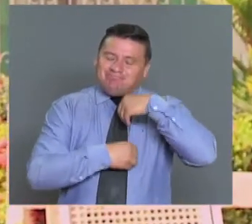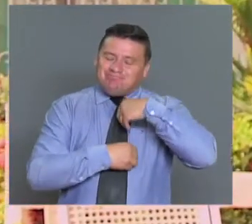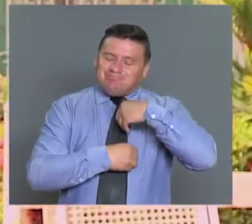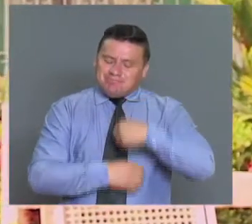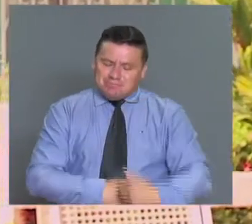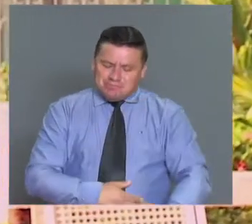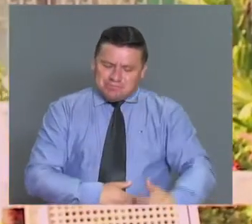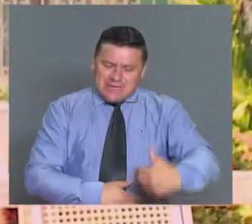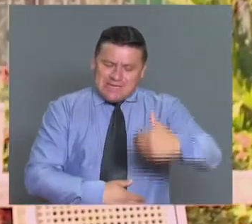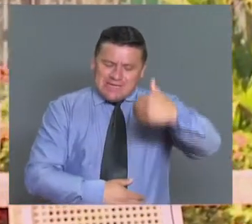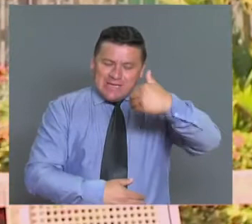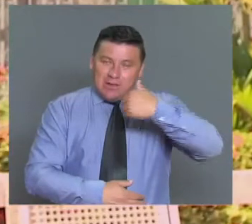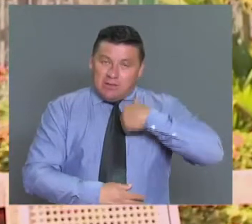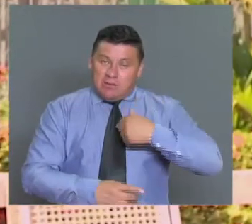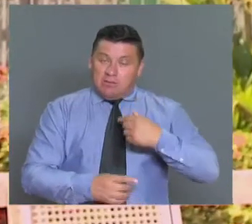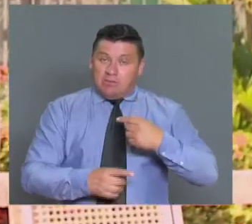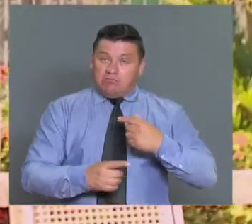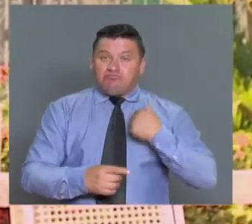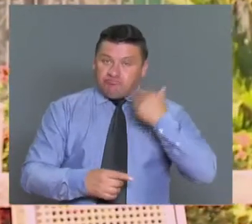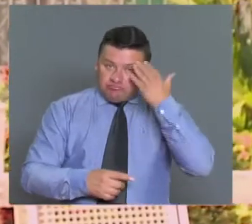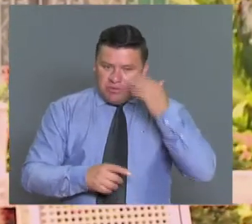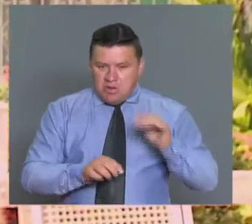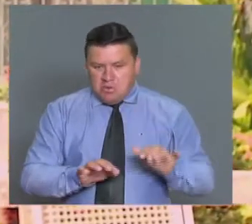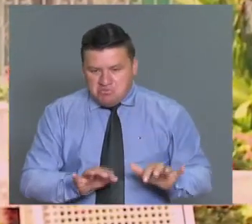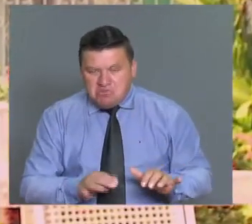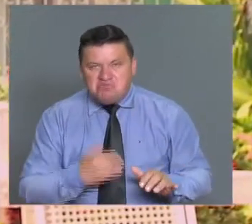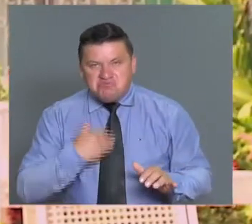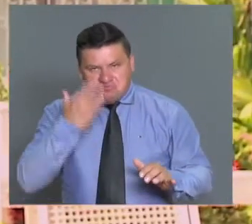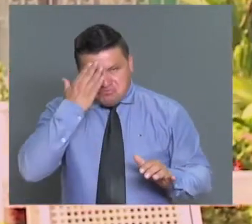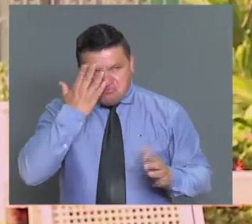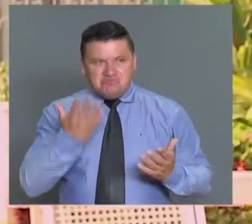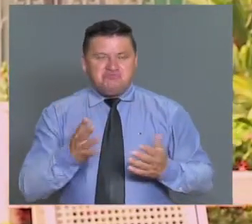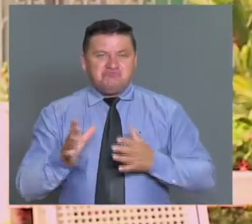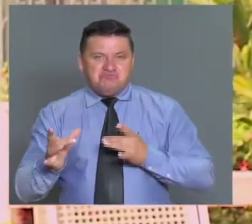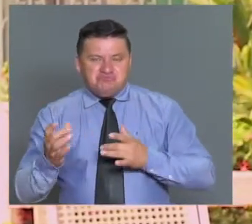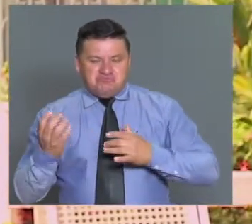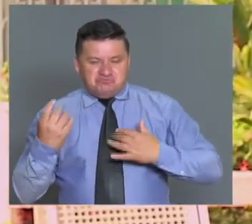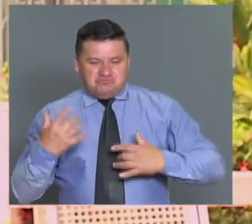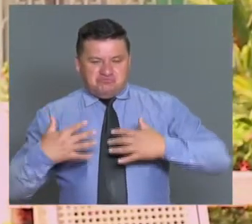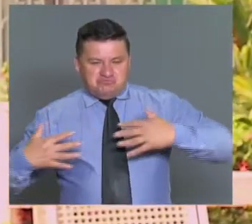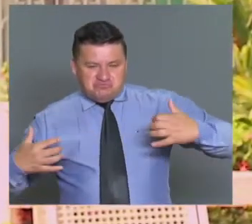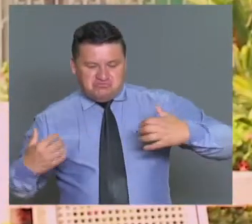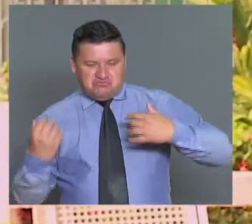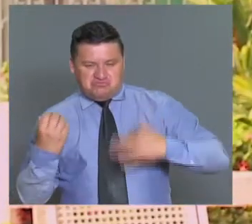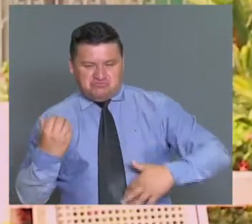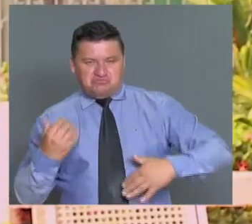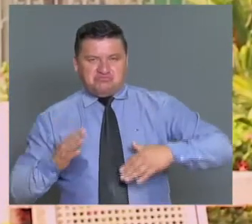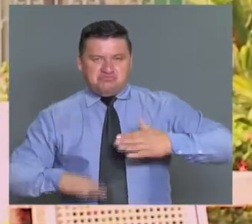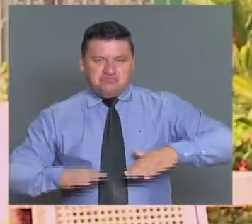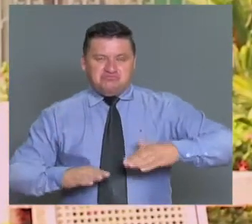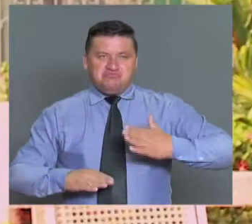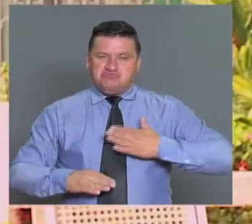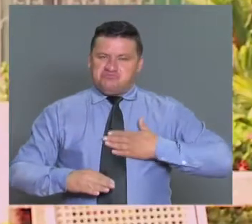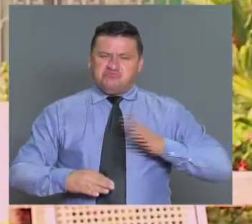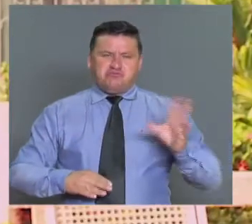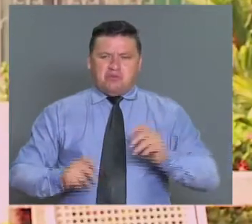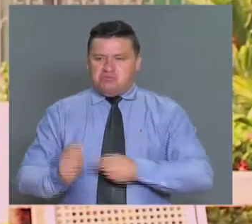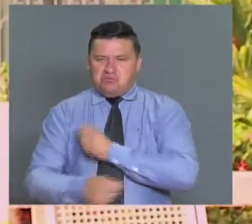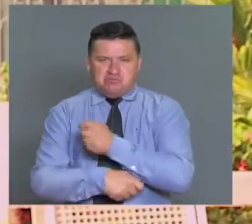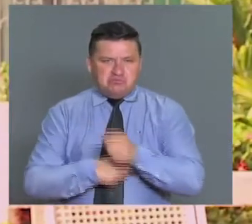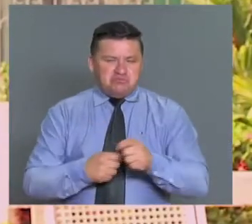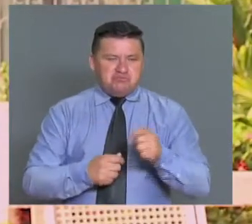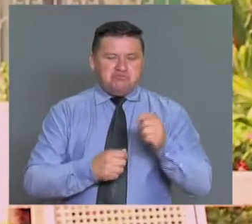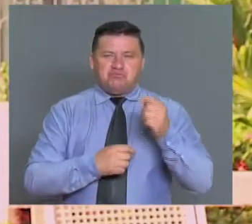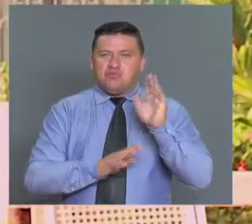desde muy pequeñito empecé a tocar piano. Yo toco fuera de la música diaria, toco piano, toco acordeón, toco guitarra, toco batería, toco pues todos los